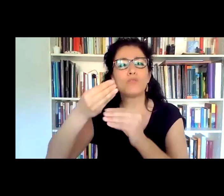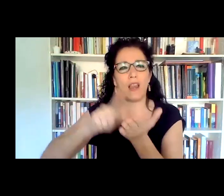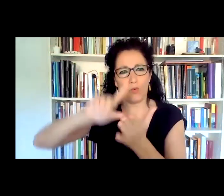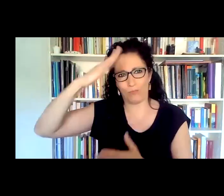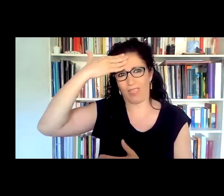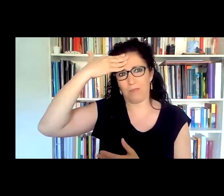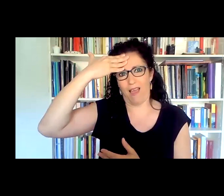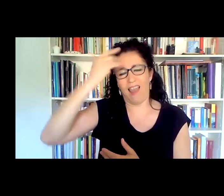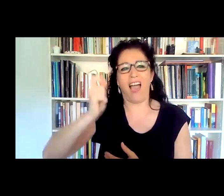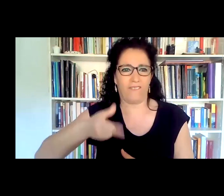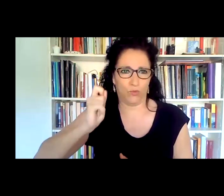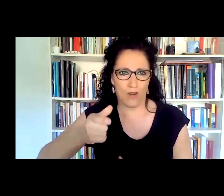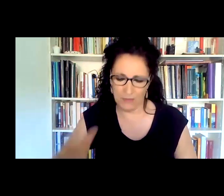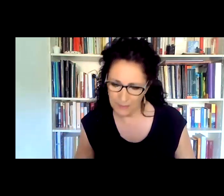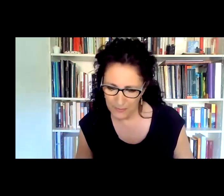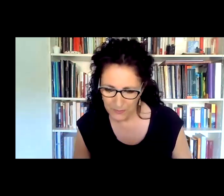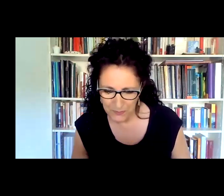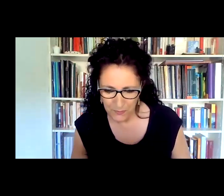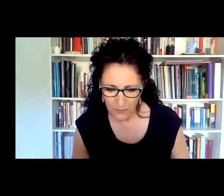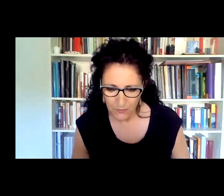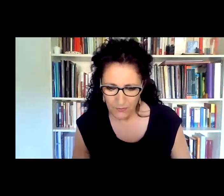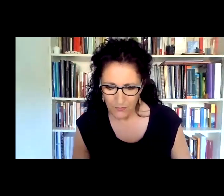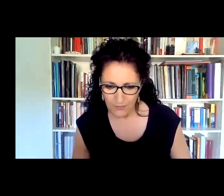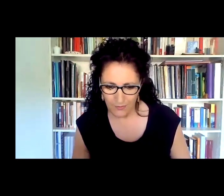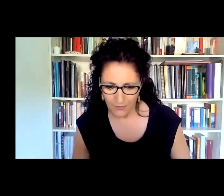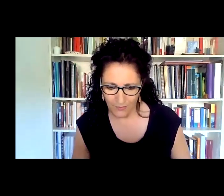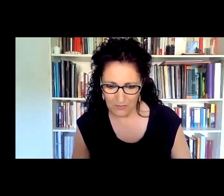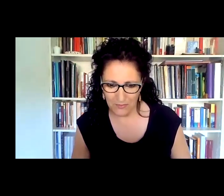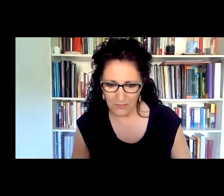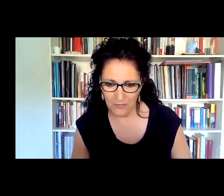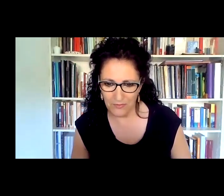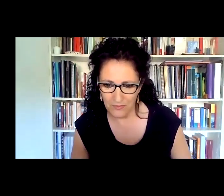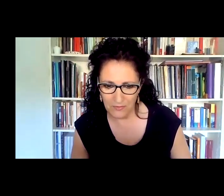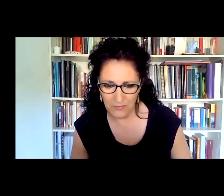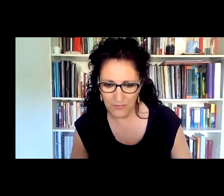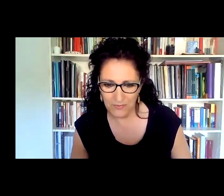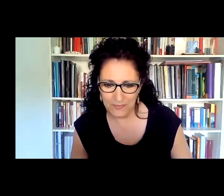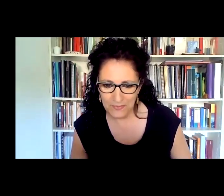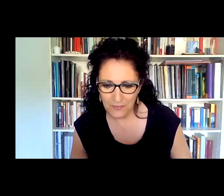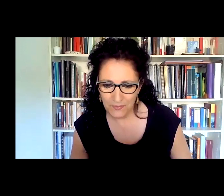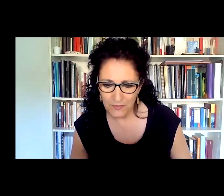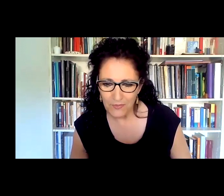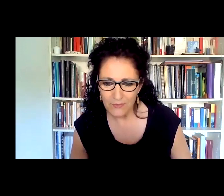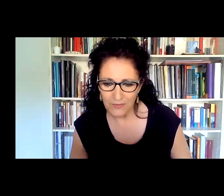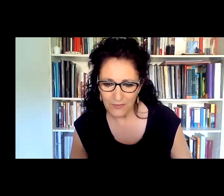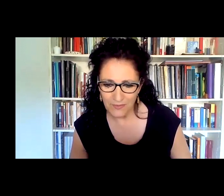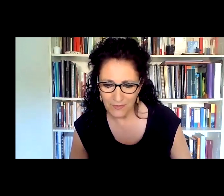vez que son más mayores cuando de manera principal empiezan a utilizar esta lengua.